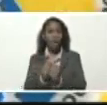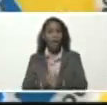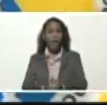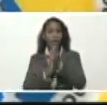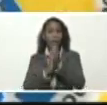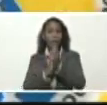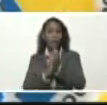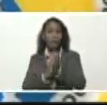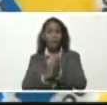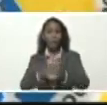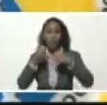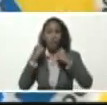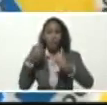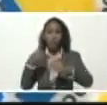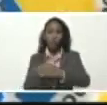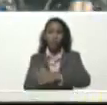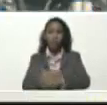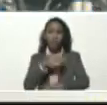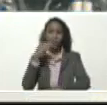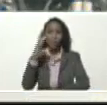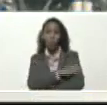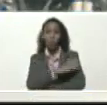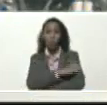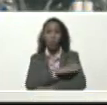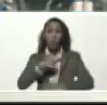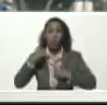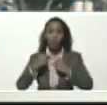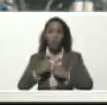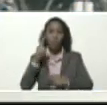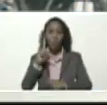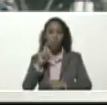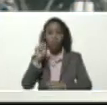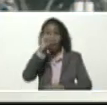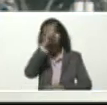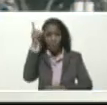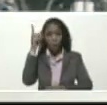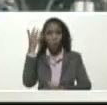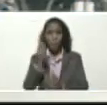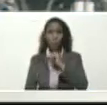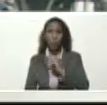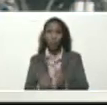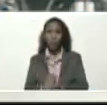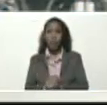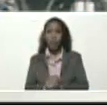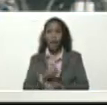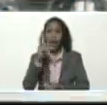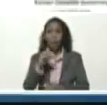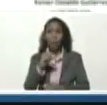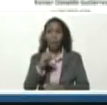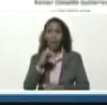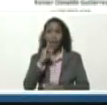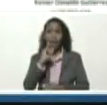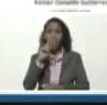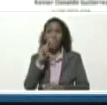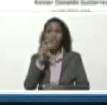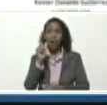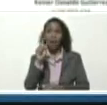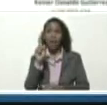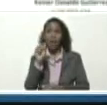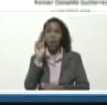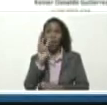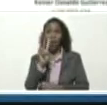de ultraderecha que actualmente se encuentran prófugos, uno de ellos, Leopoldo López, y Iván Simonovic, que se